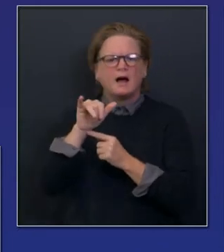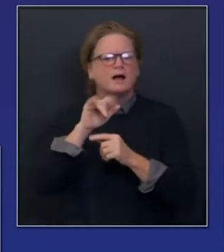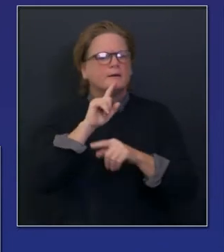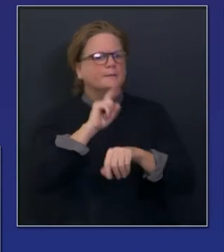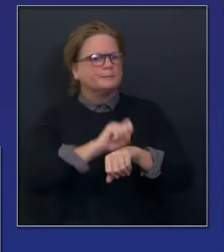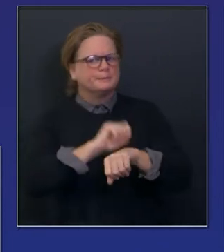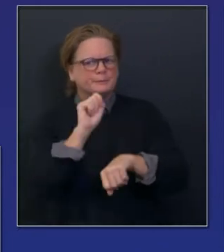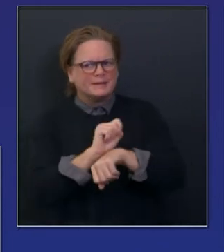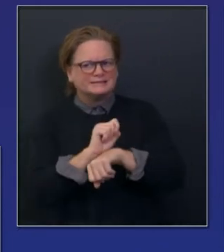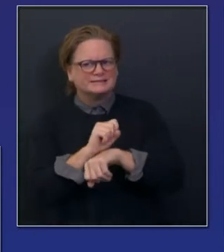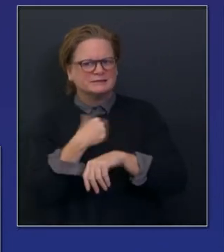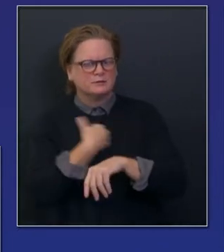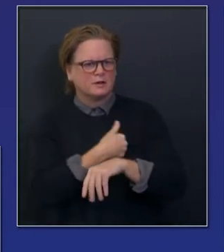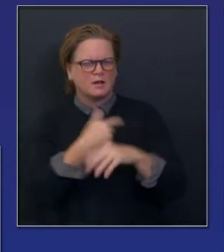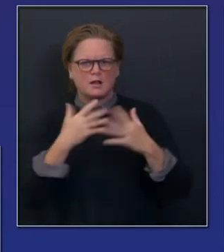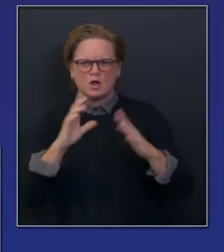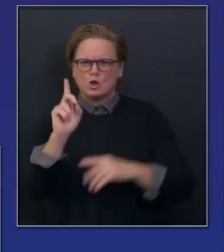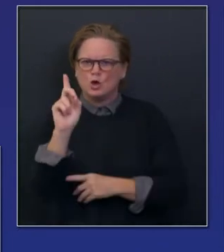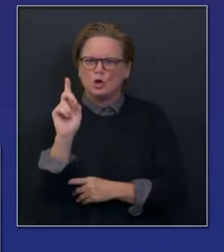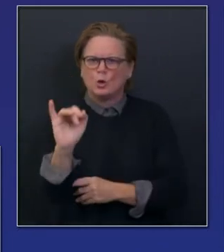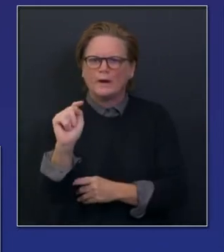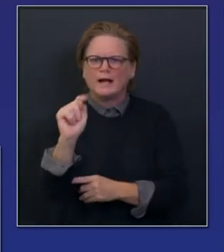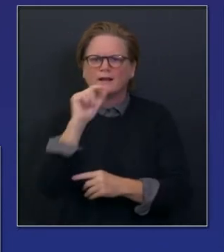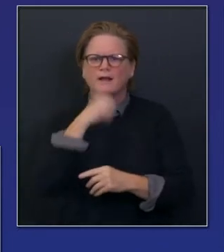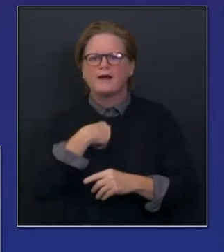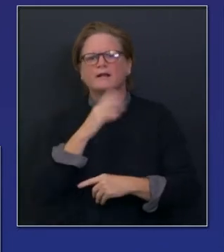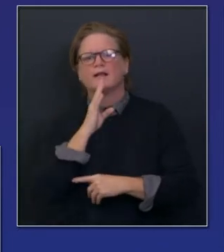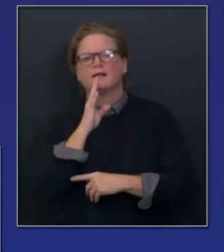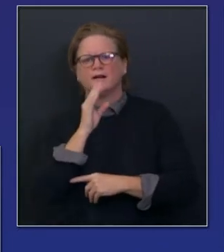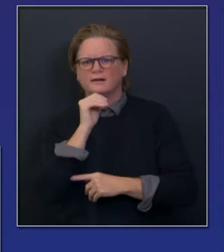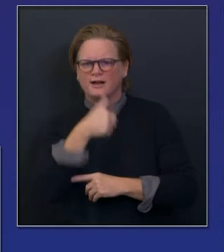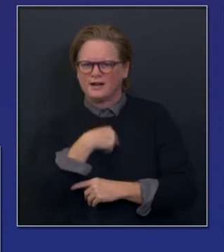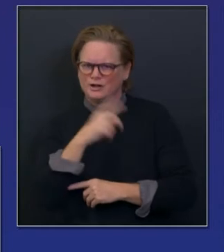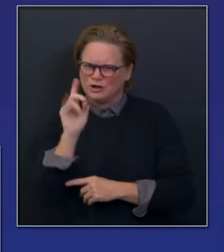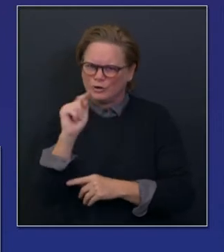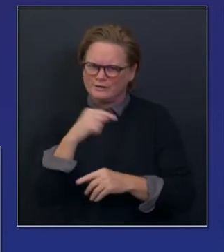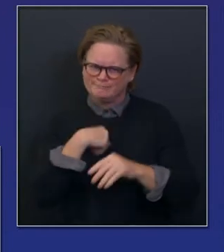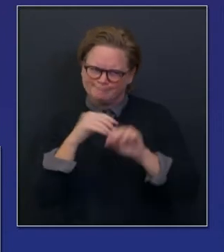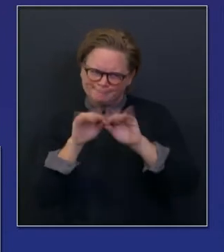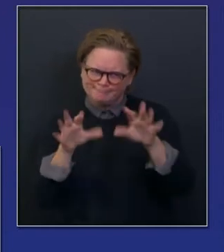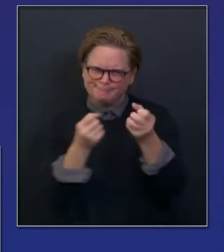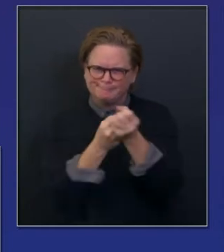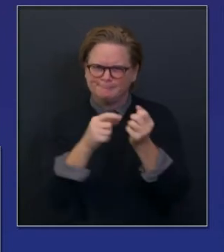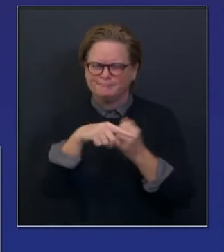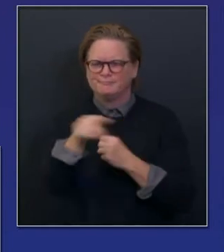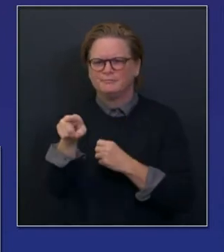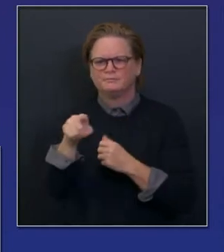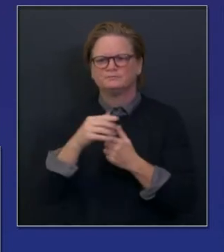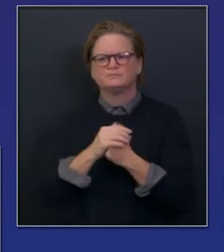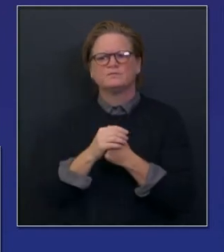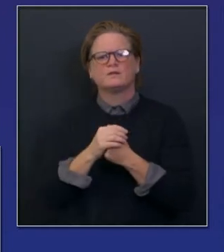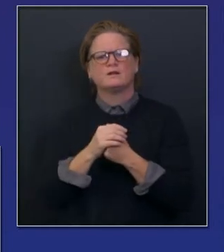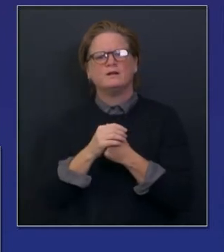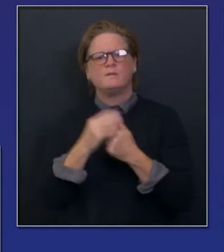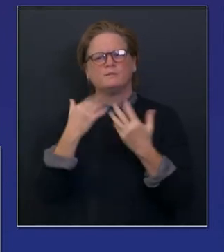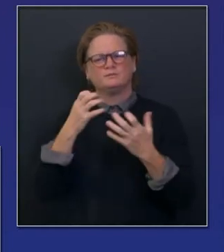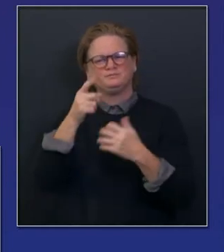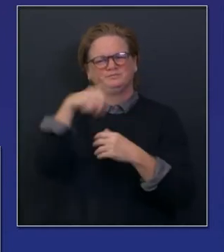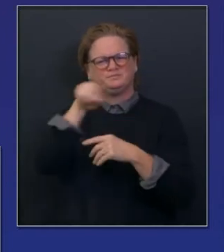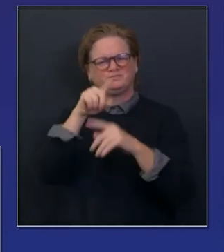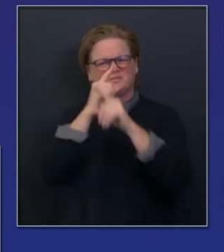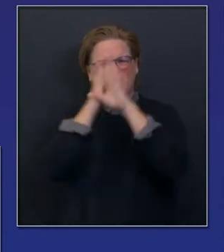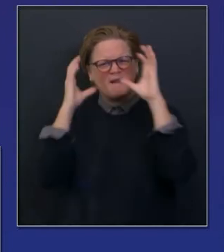se manifieste realmente. Hablando de manifestar, se ve la luz al final del